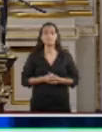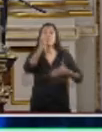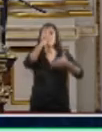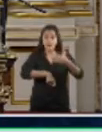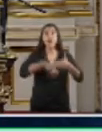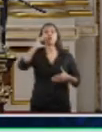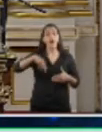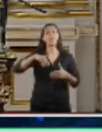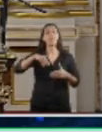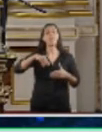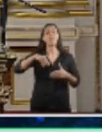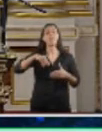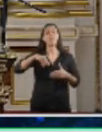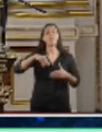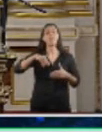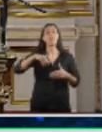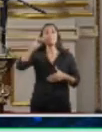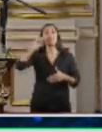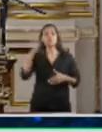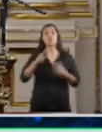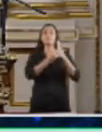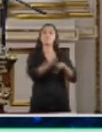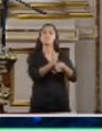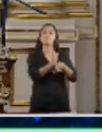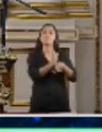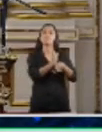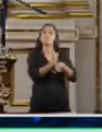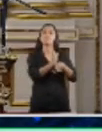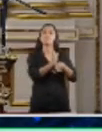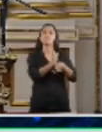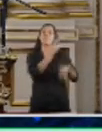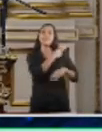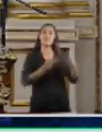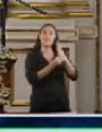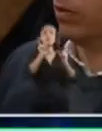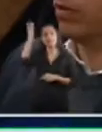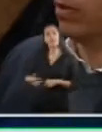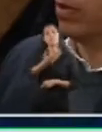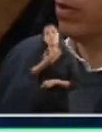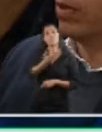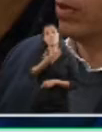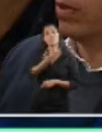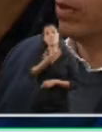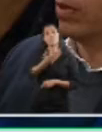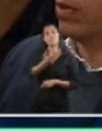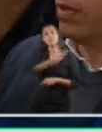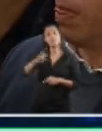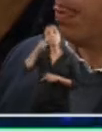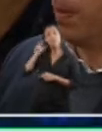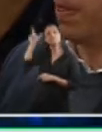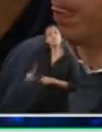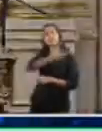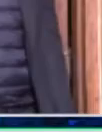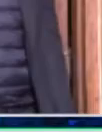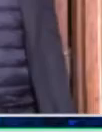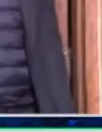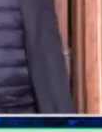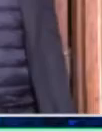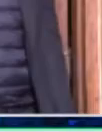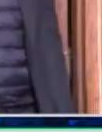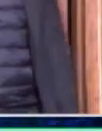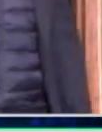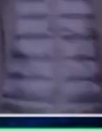Monetario Internacional. Pero cuando Guzmán le decían qué pasaba con la inflación, le decía que iba a ir bajando, pero en